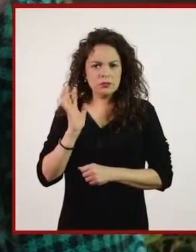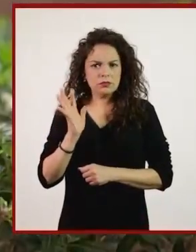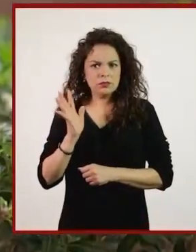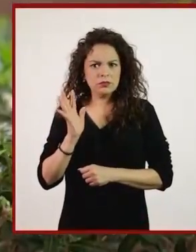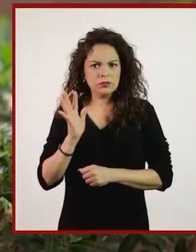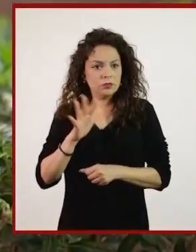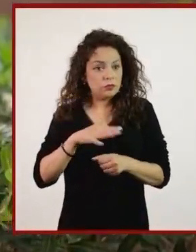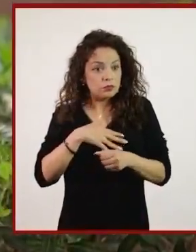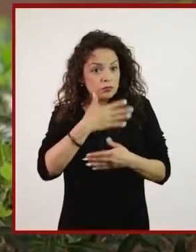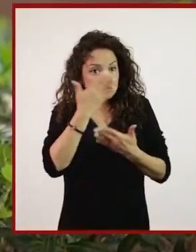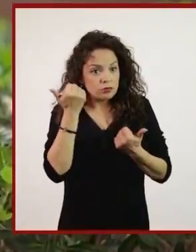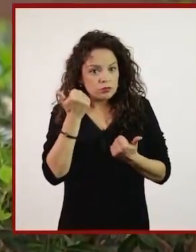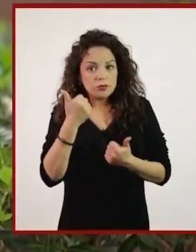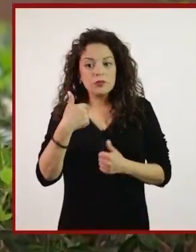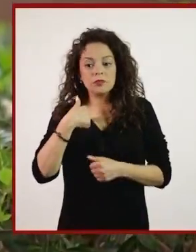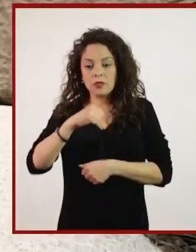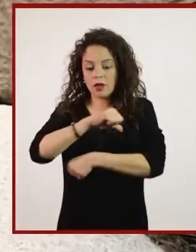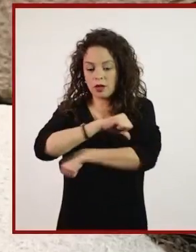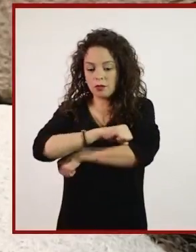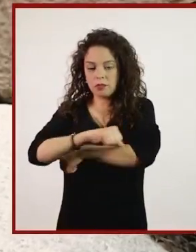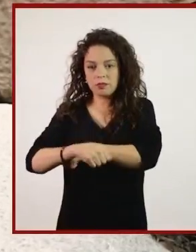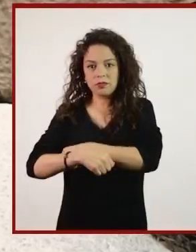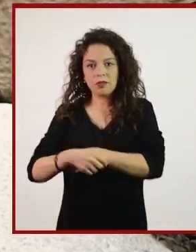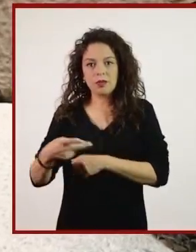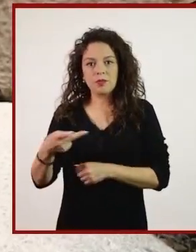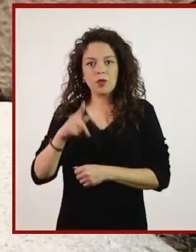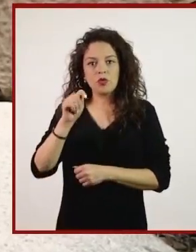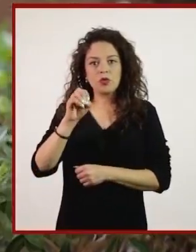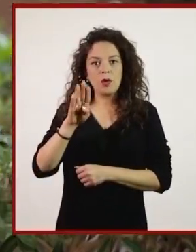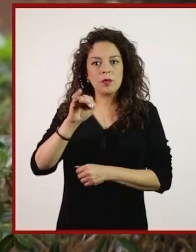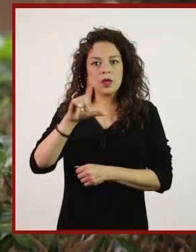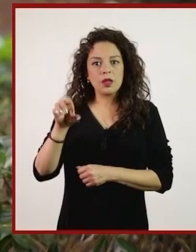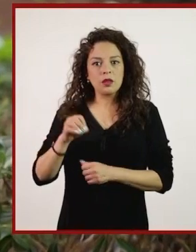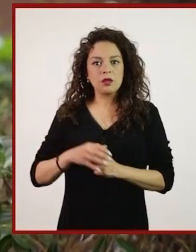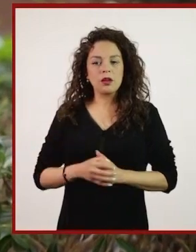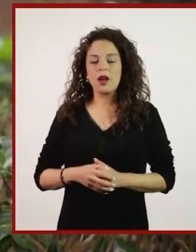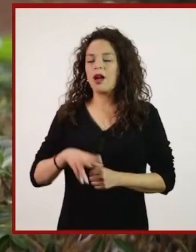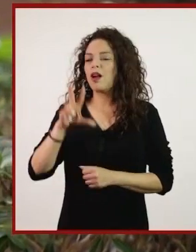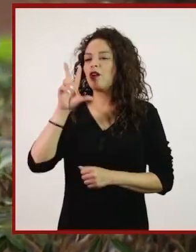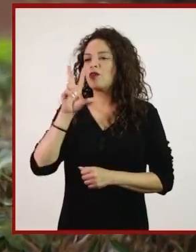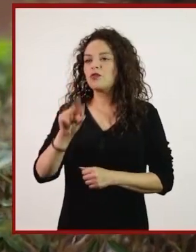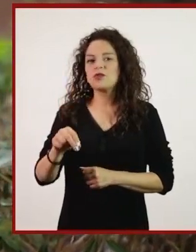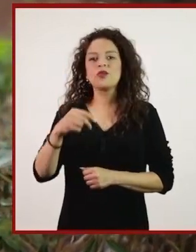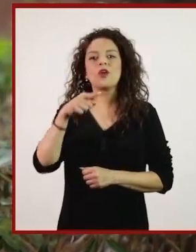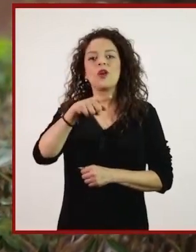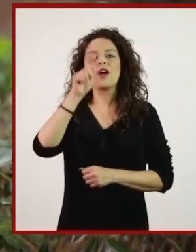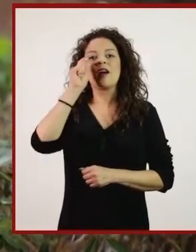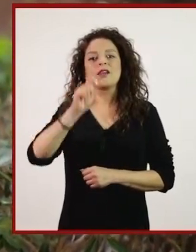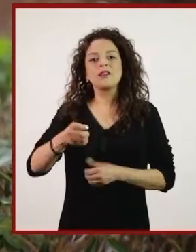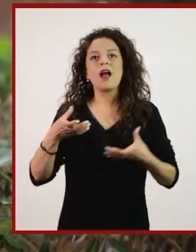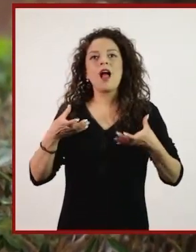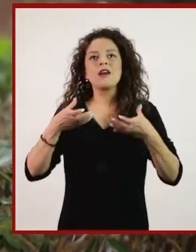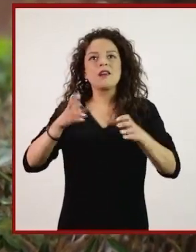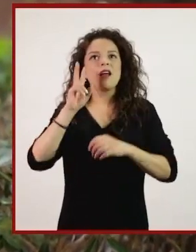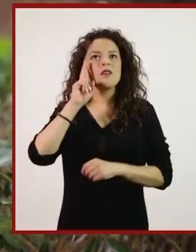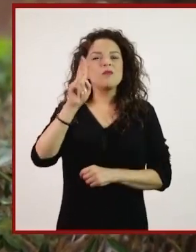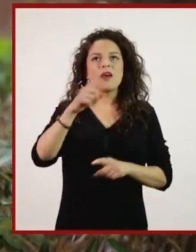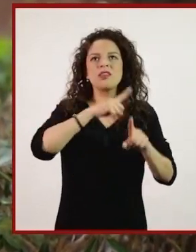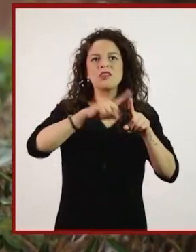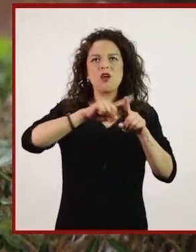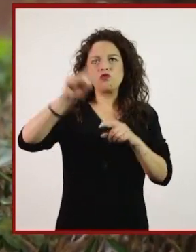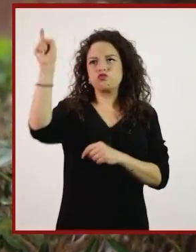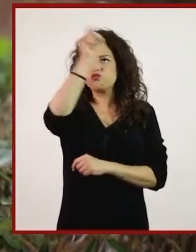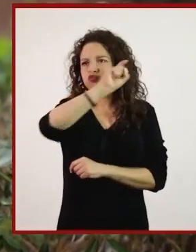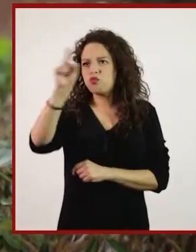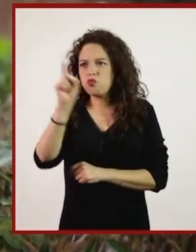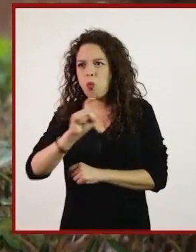una. ¿A ti no sabía? ¿De qué tipo? Me operaron un tobillo. ¡Ah, no! Me refiero a los murales, grafitis,